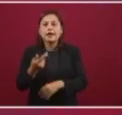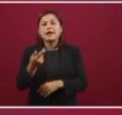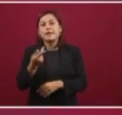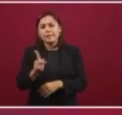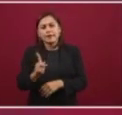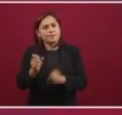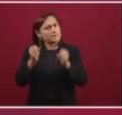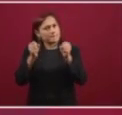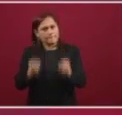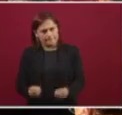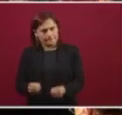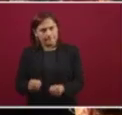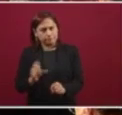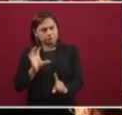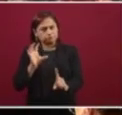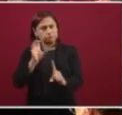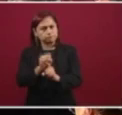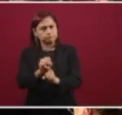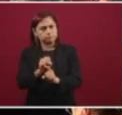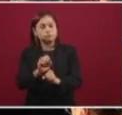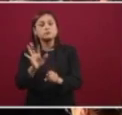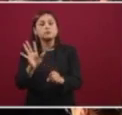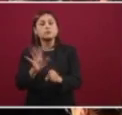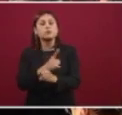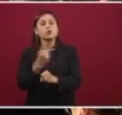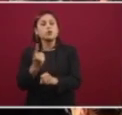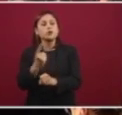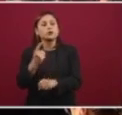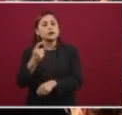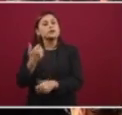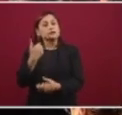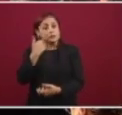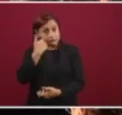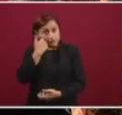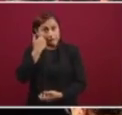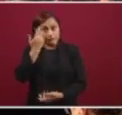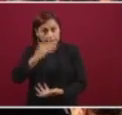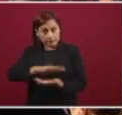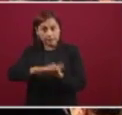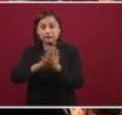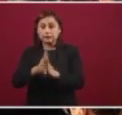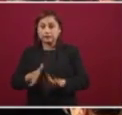voluntad de transformación. Entonces, vamos a eso.